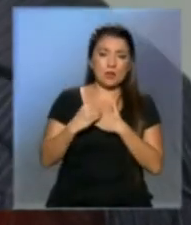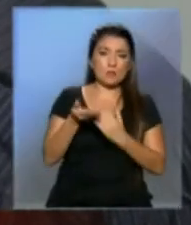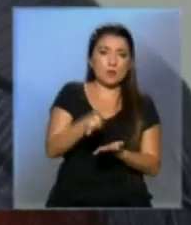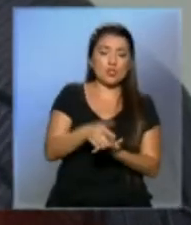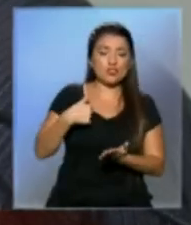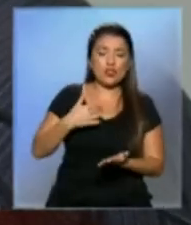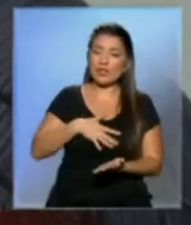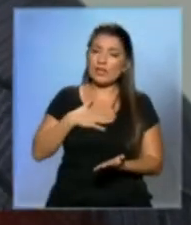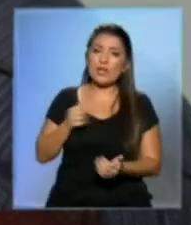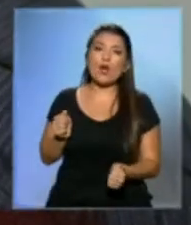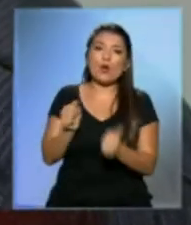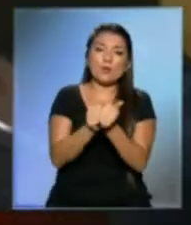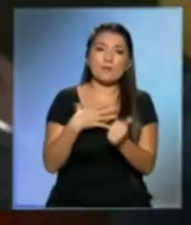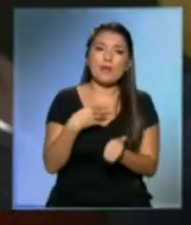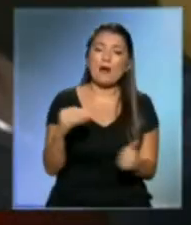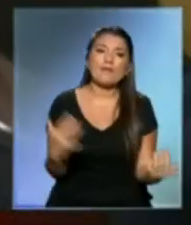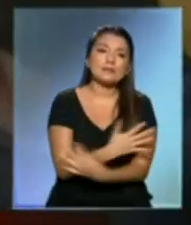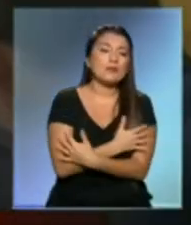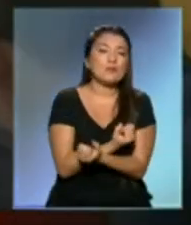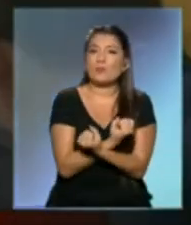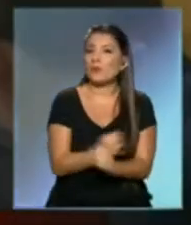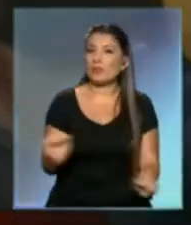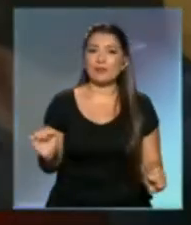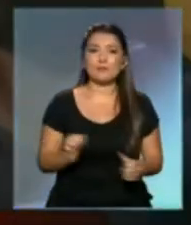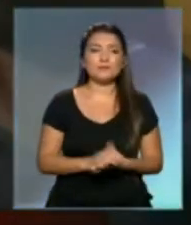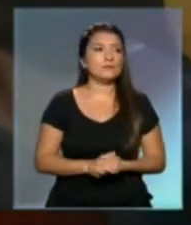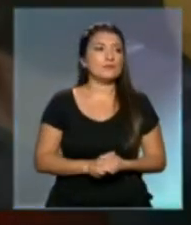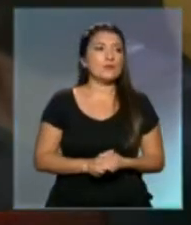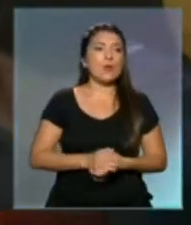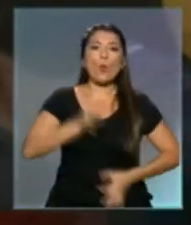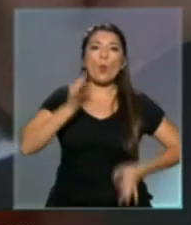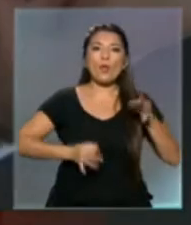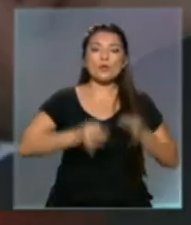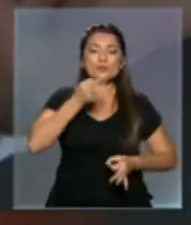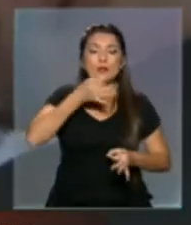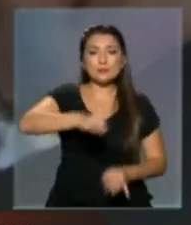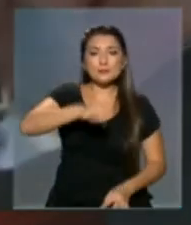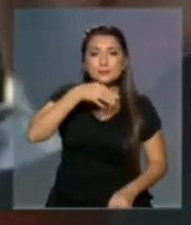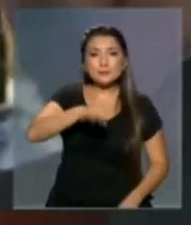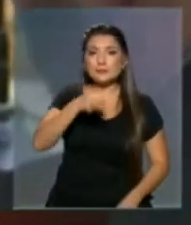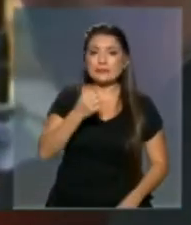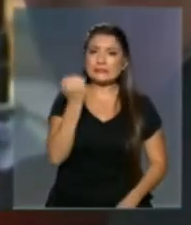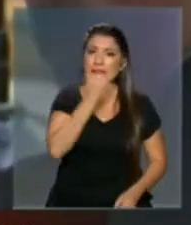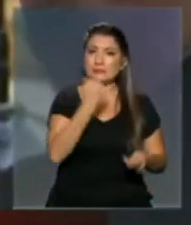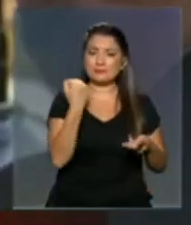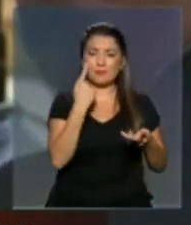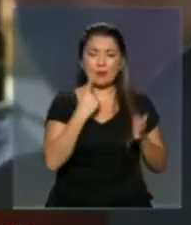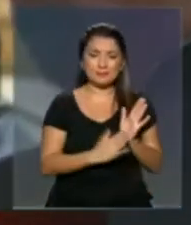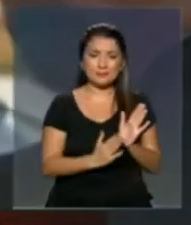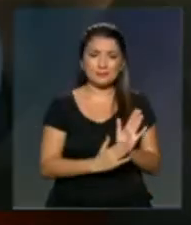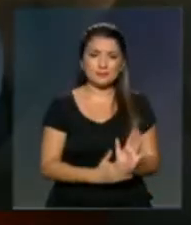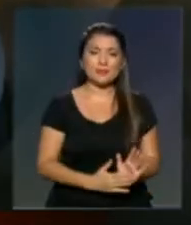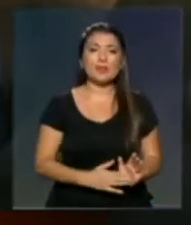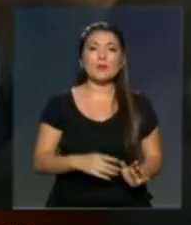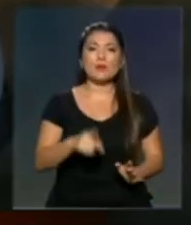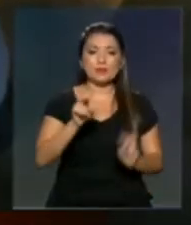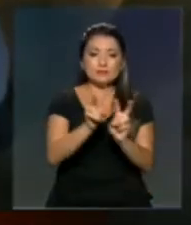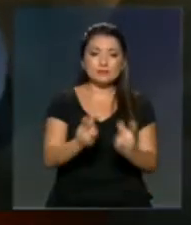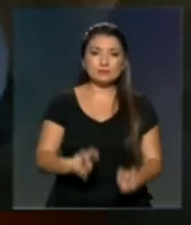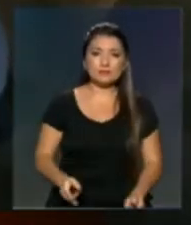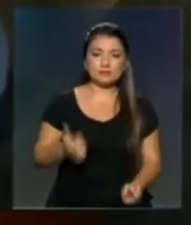mi hija para abrazarla pero no podía juicio oral que evidenció una serie de errores en las pericias policiales en la escena del